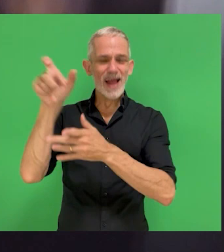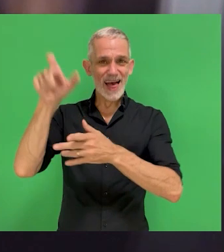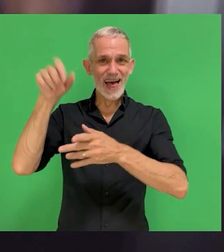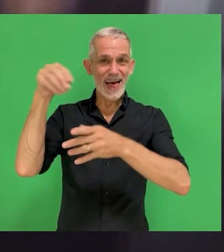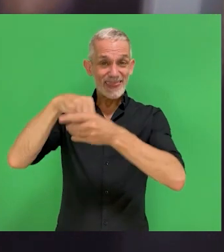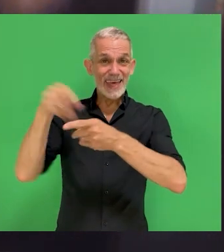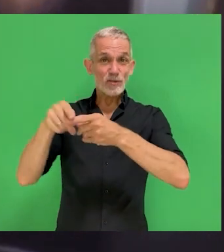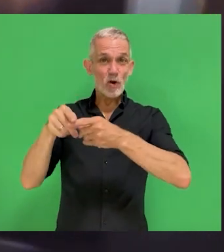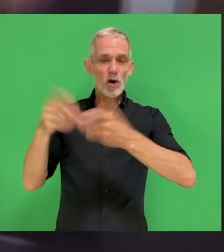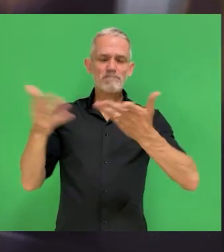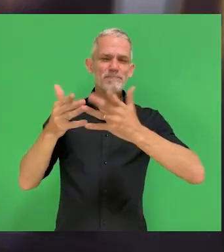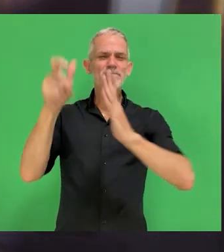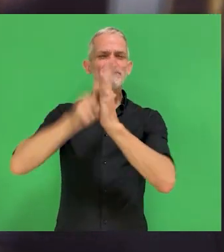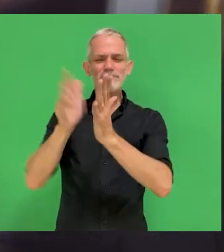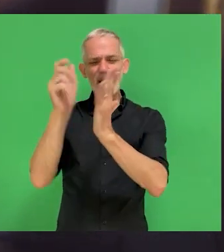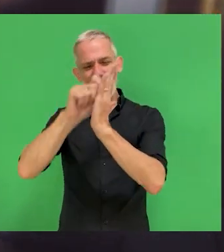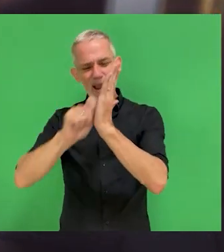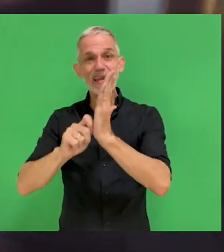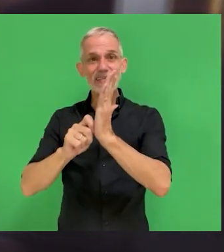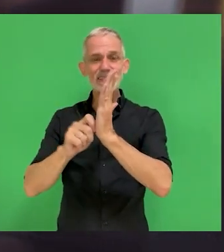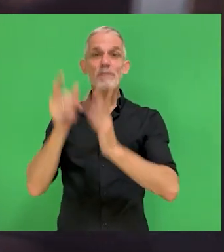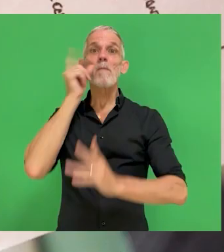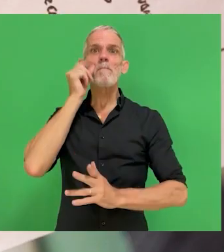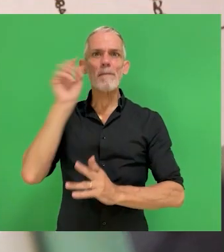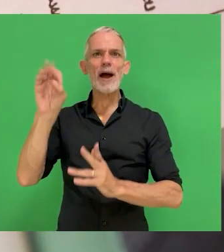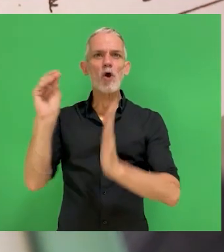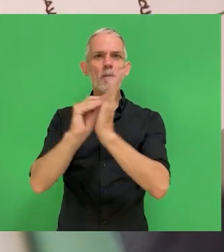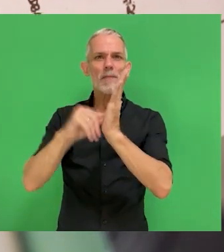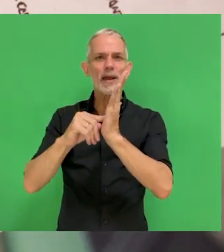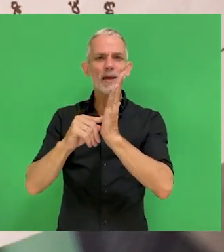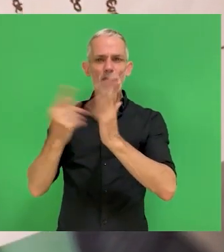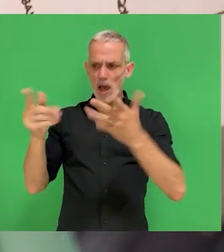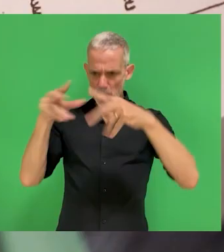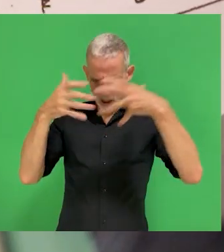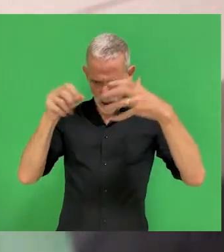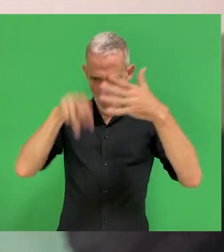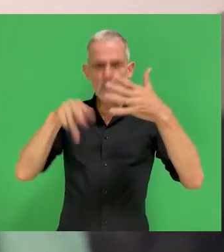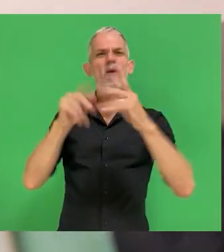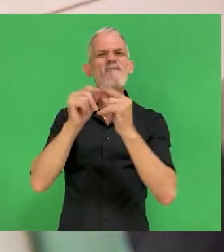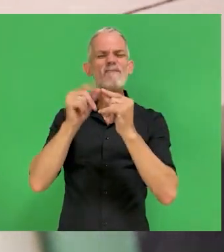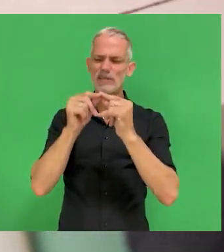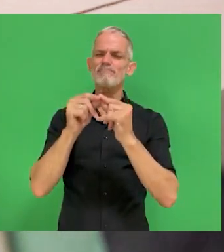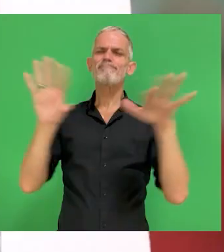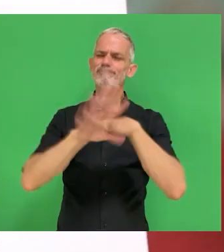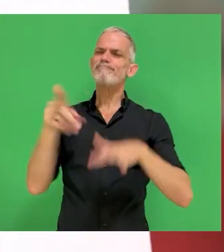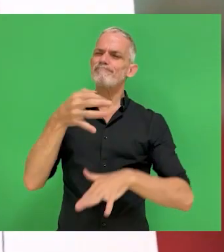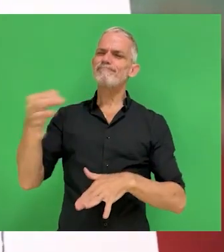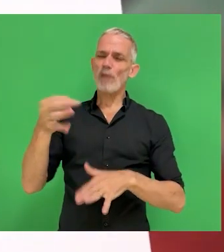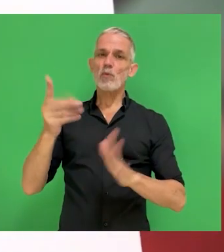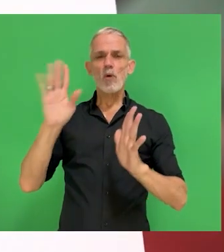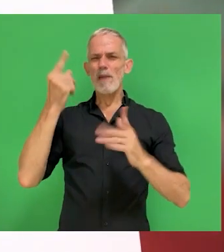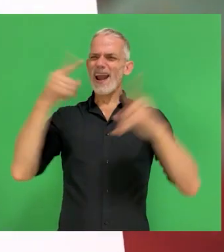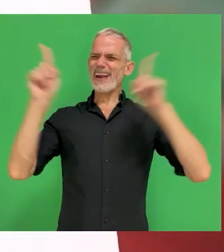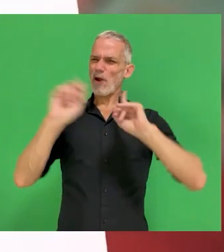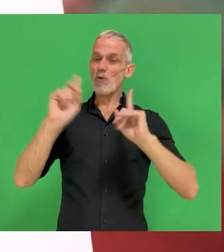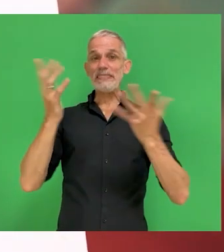estaban incluidos en esa especie de directorio o libro era mi papá. No me sorprendió por las fechas y demás, no me pareció algo